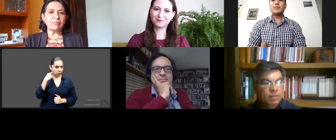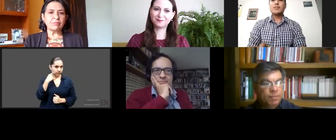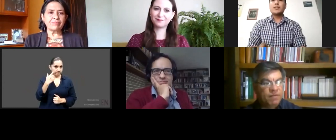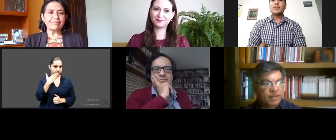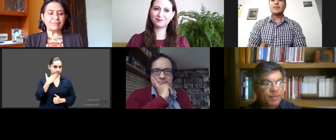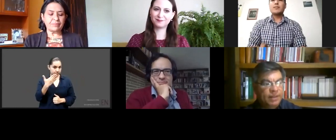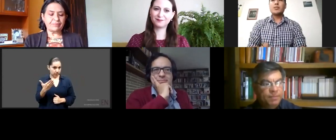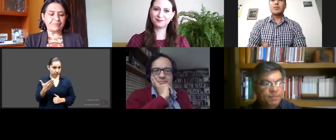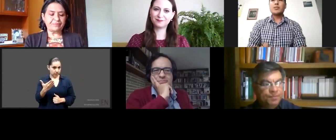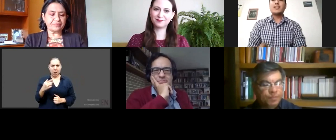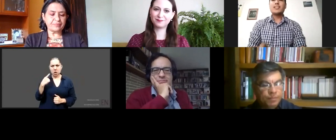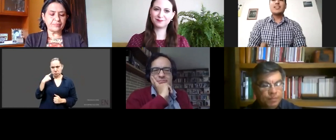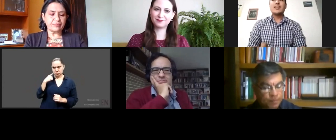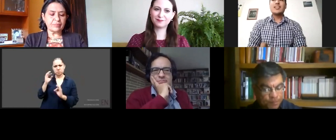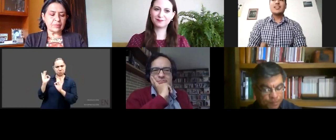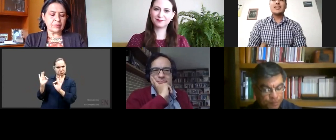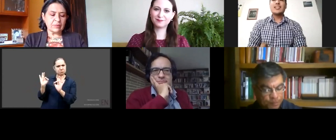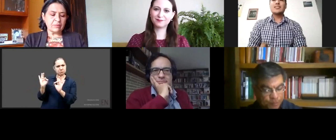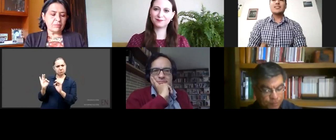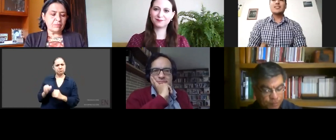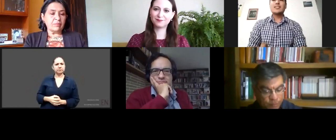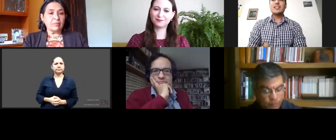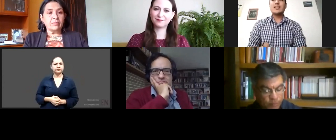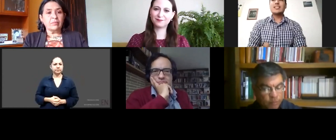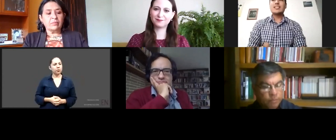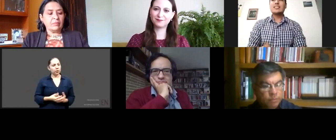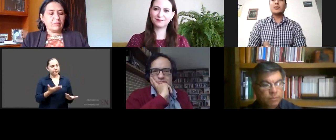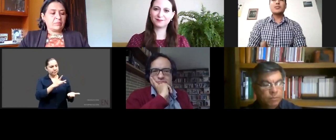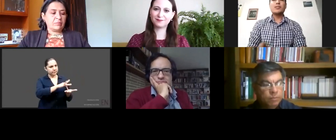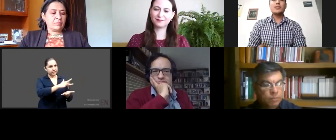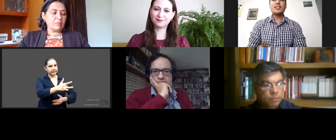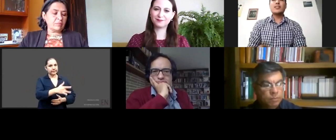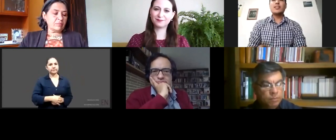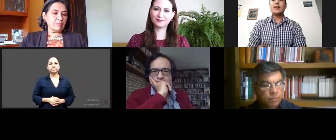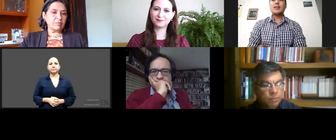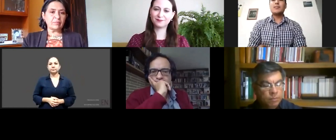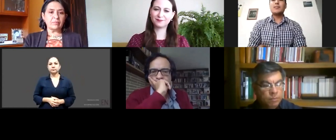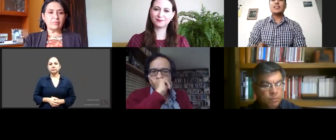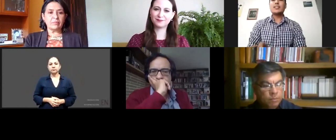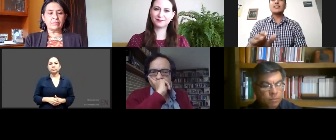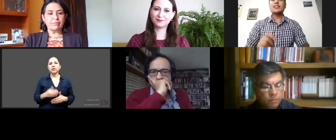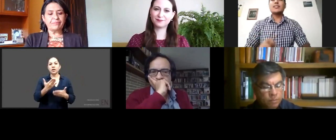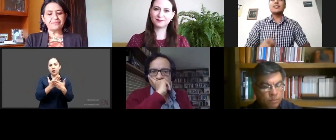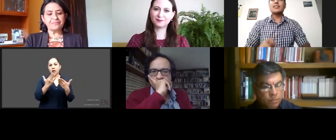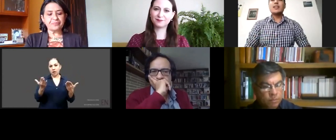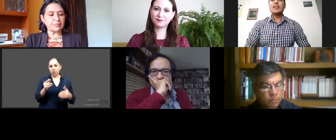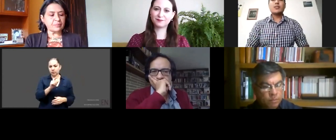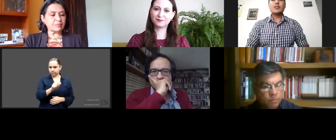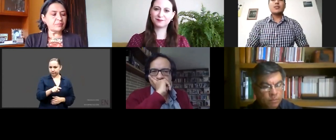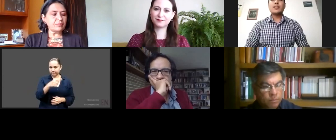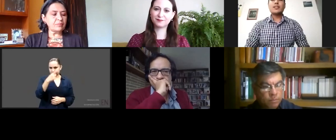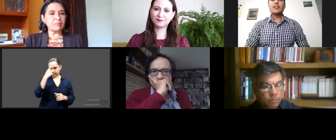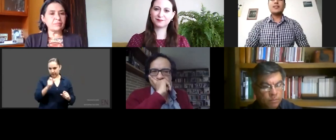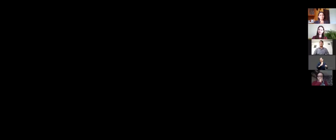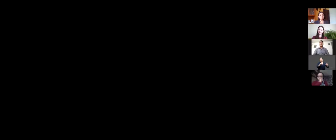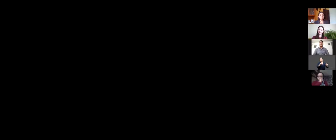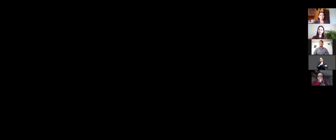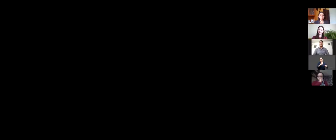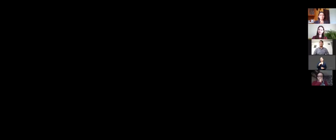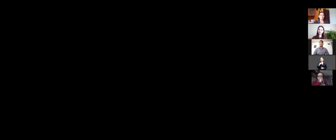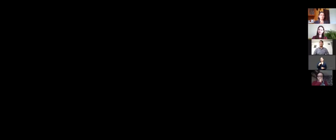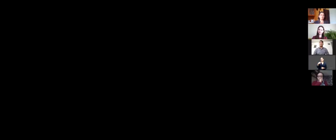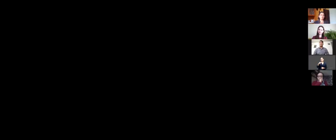Sí, perfectamente. Muy bien. Gracias, Luis. Podemos comenzar con la presentación. Yo soy Luis Alberto Nava.